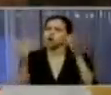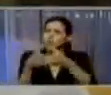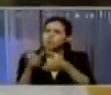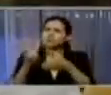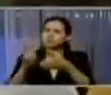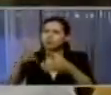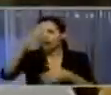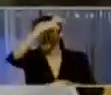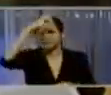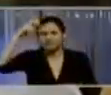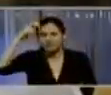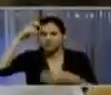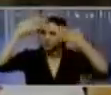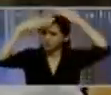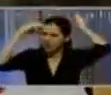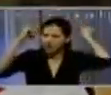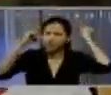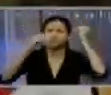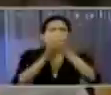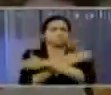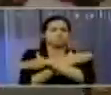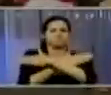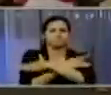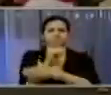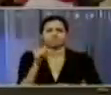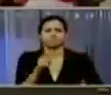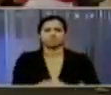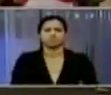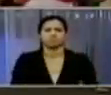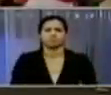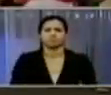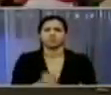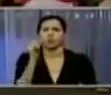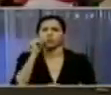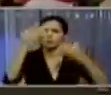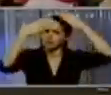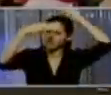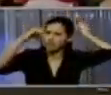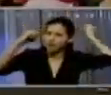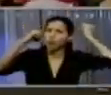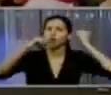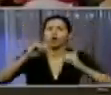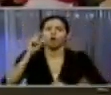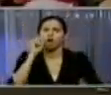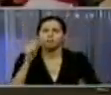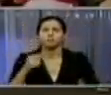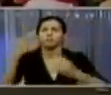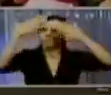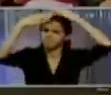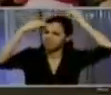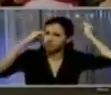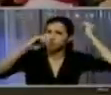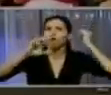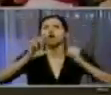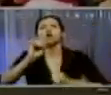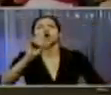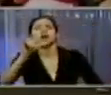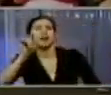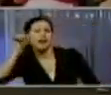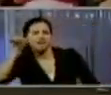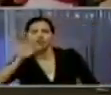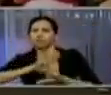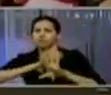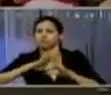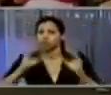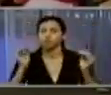Cancillería, a la canciller Delcy Rodríguez, al embajador Bernardo Álvarez, al embajador Roy Chardenton, a todo el